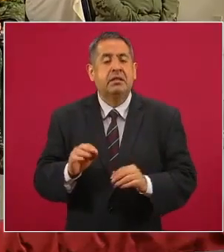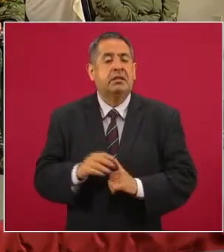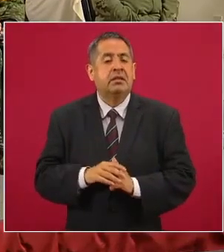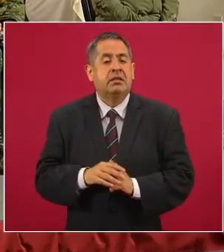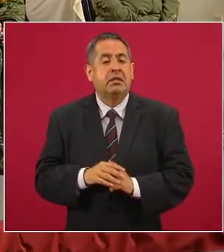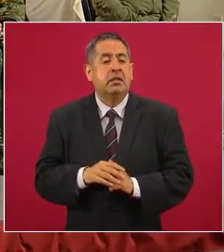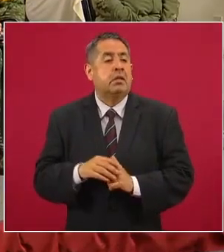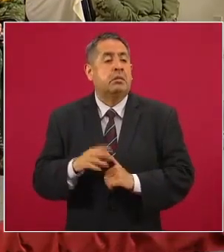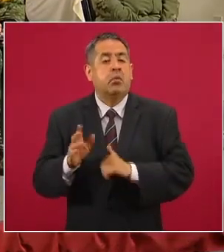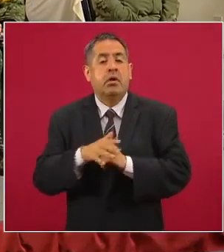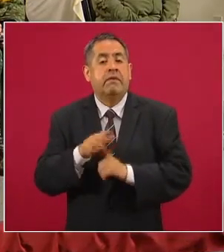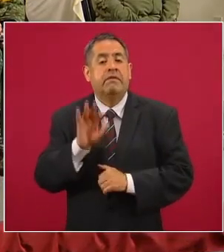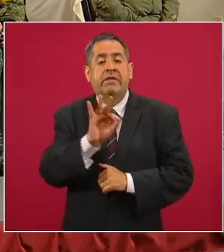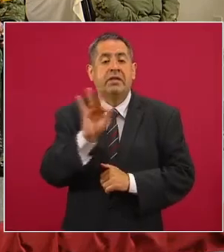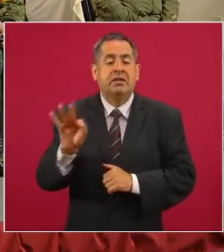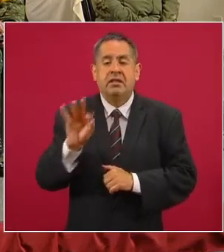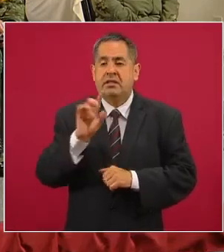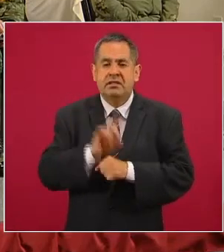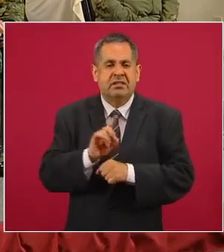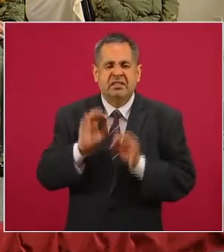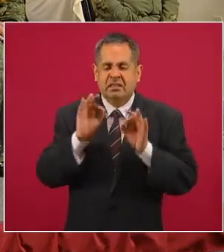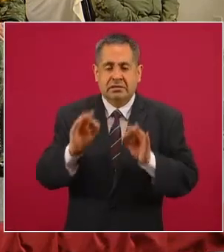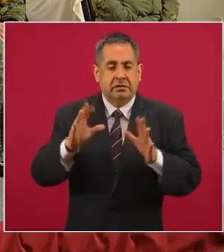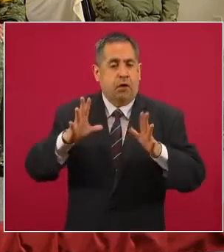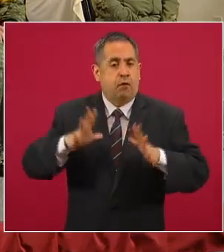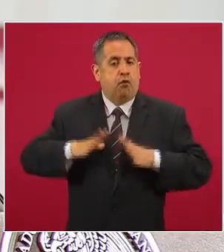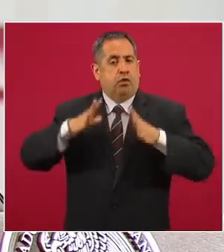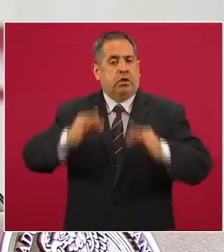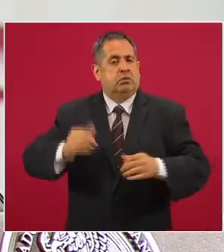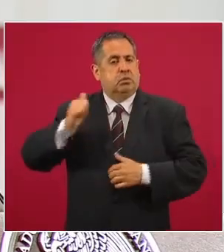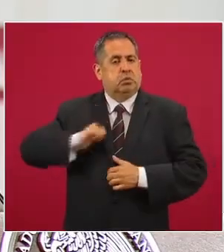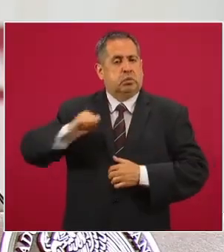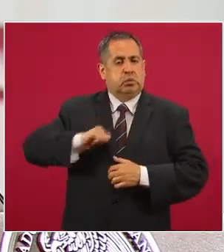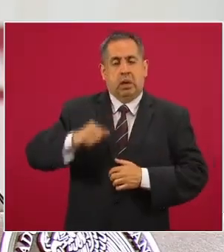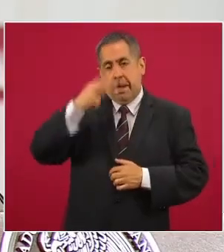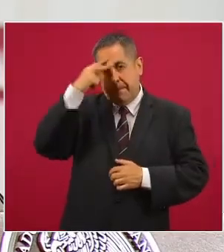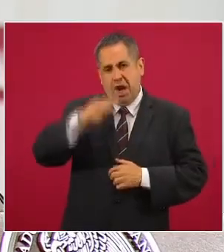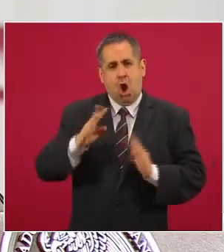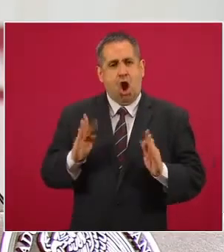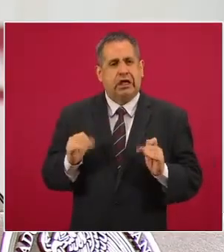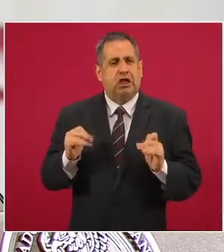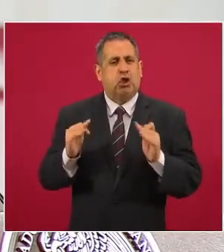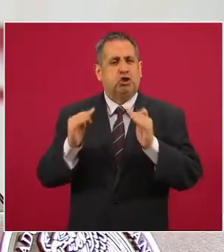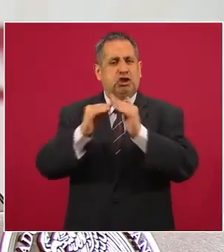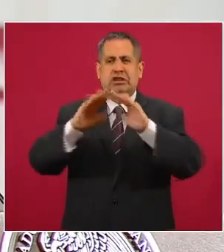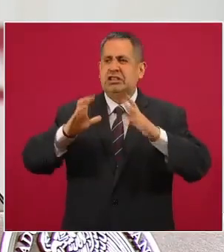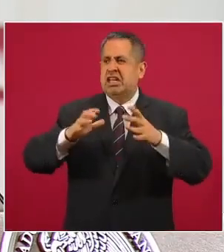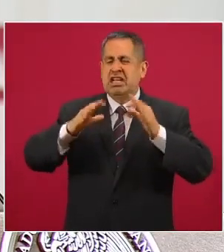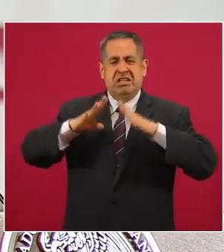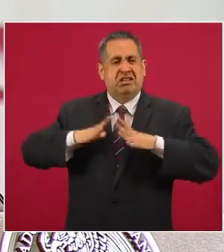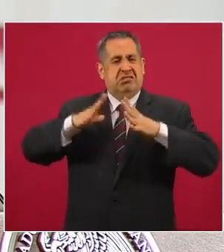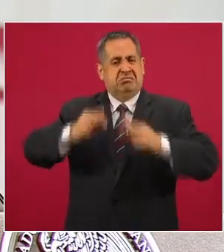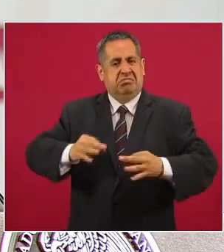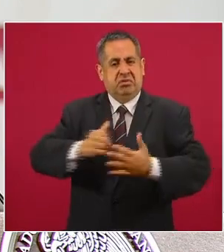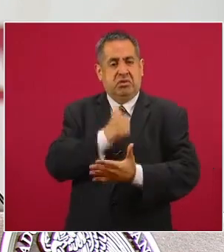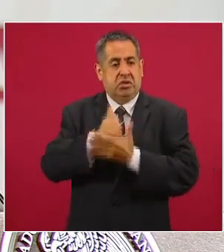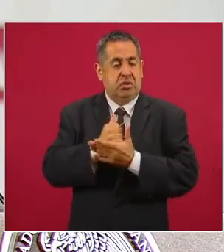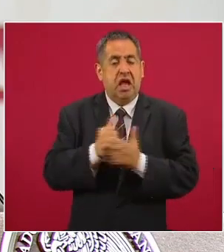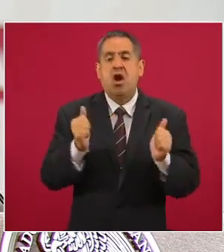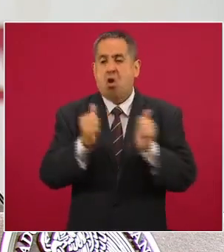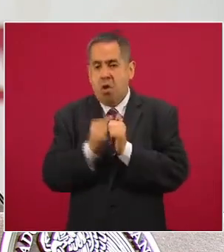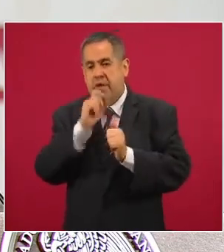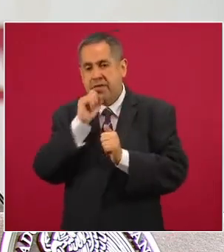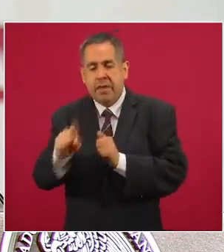la fundación de México Tenochtitlan, coincide los 500